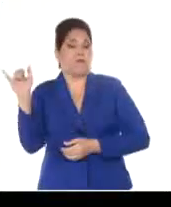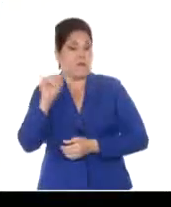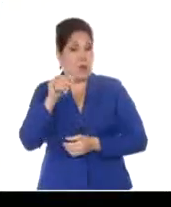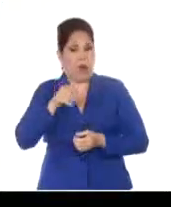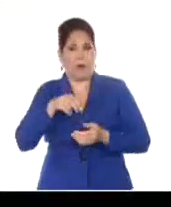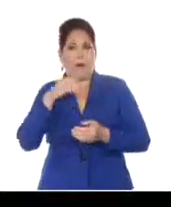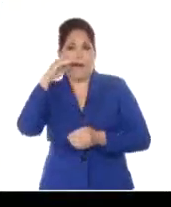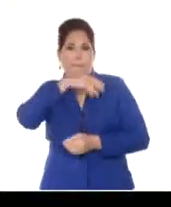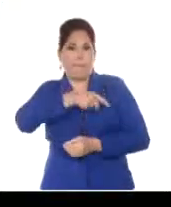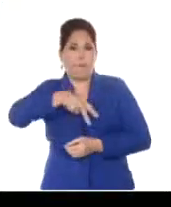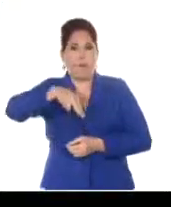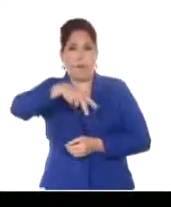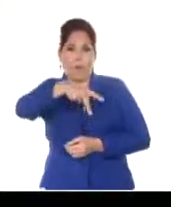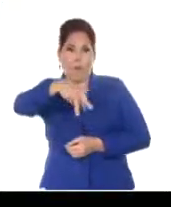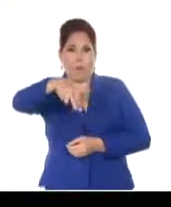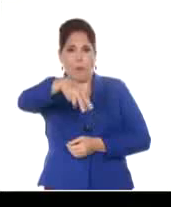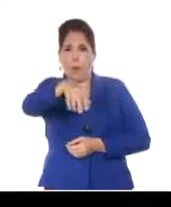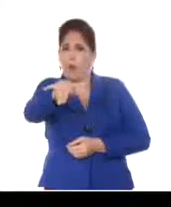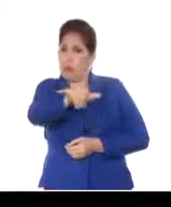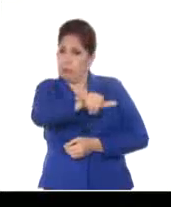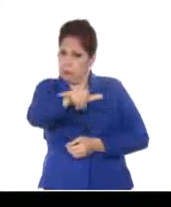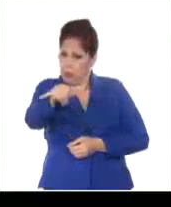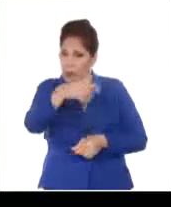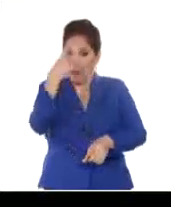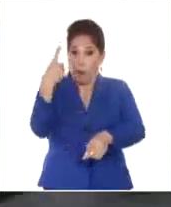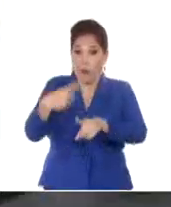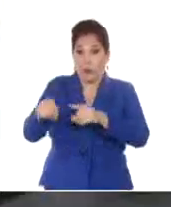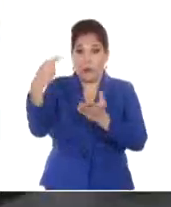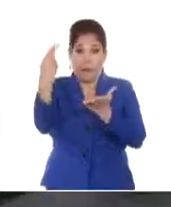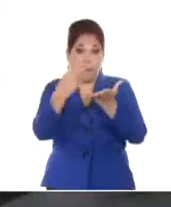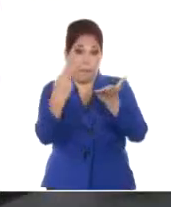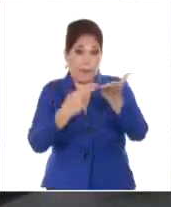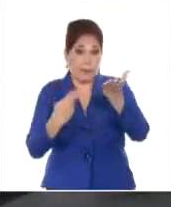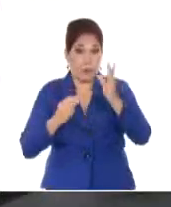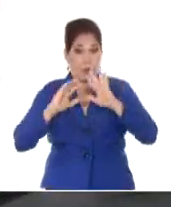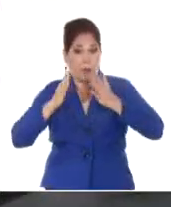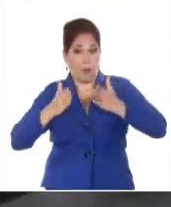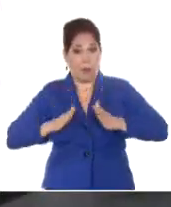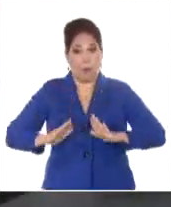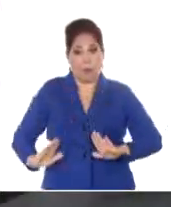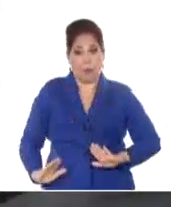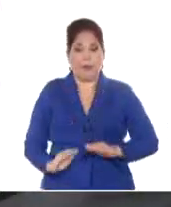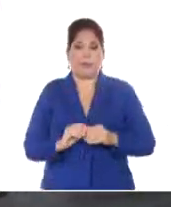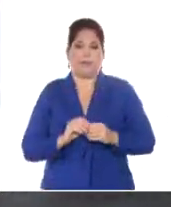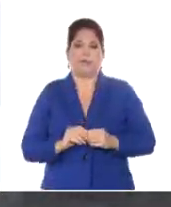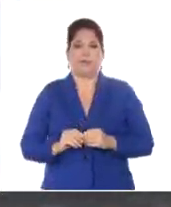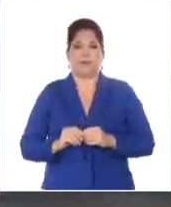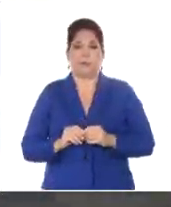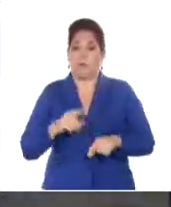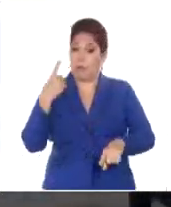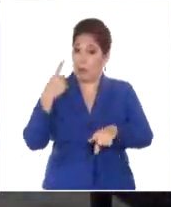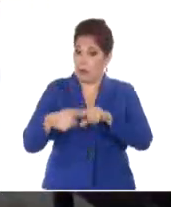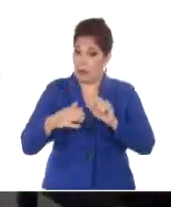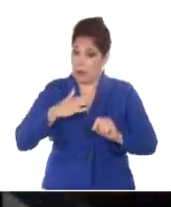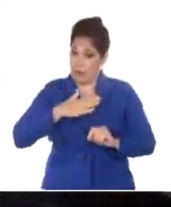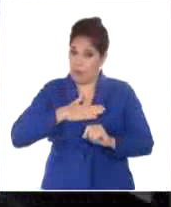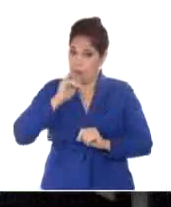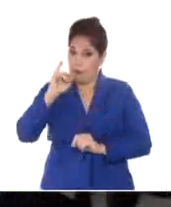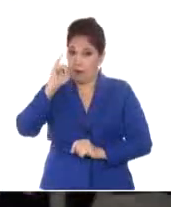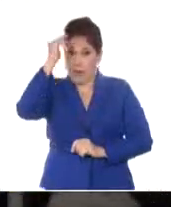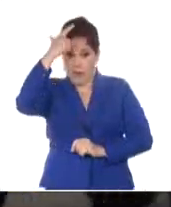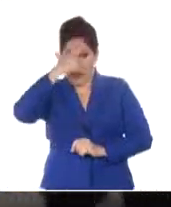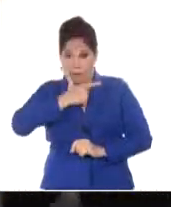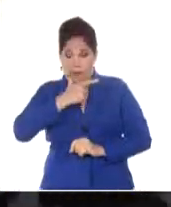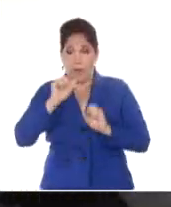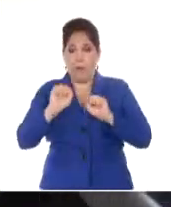de modas de Alexander Rodríguez y una pintura corporal de Alexis Plasencias. El propio 6 de abril, en